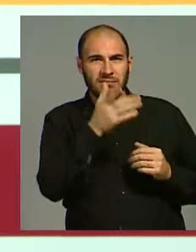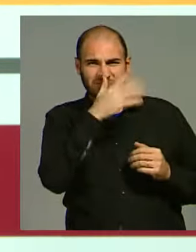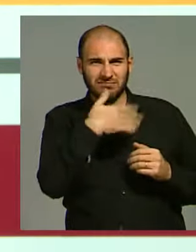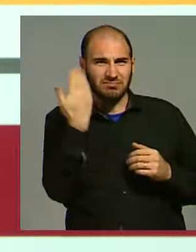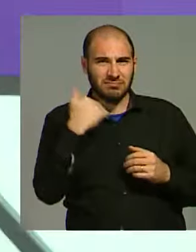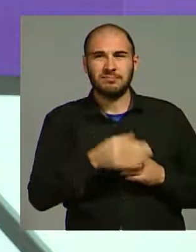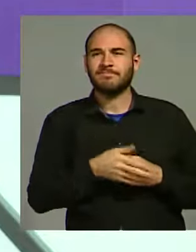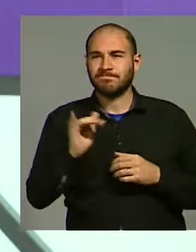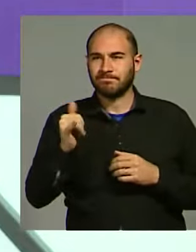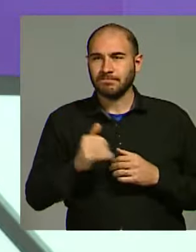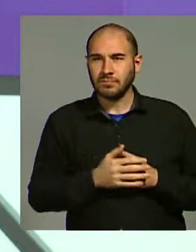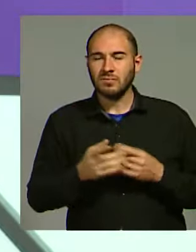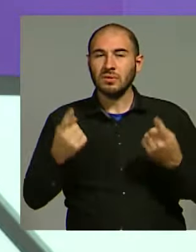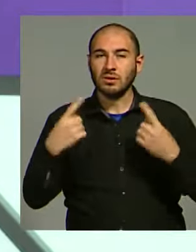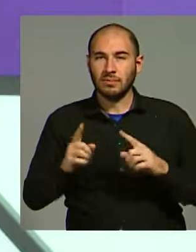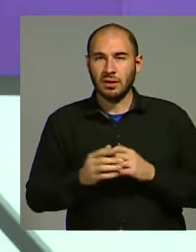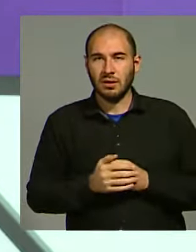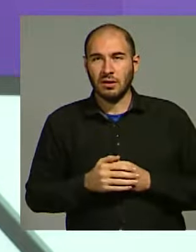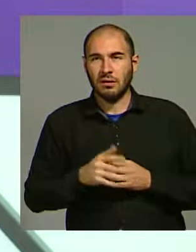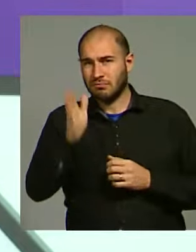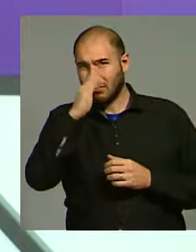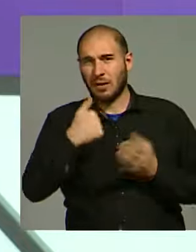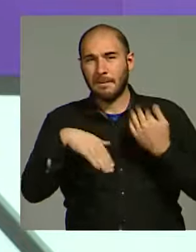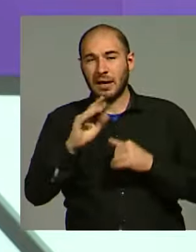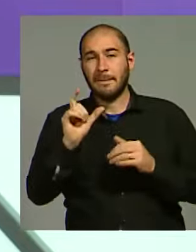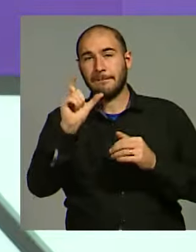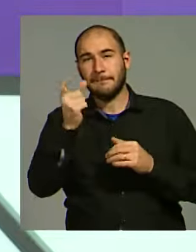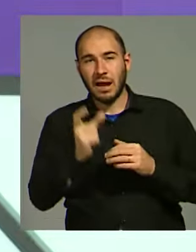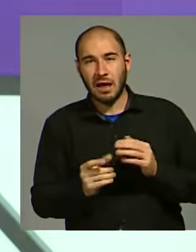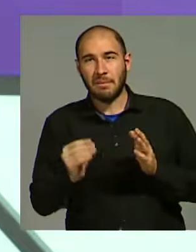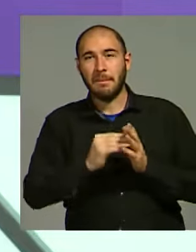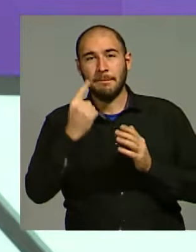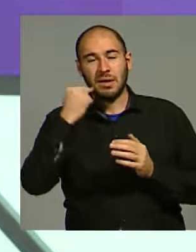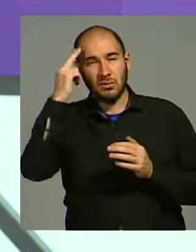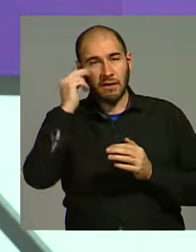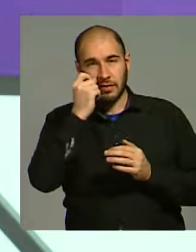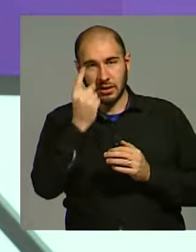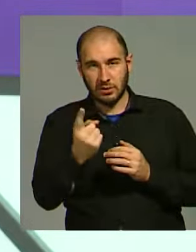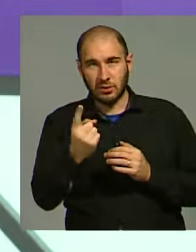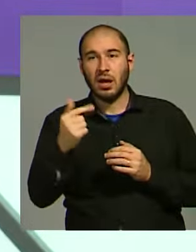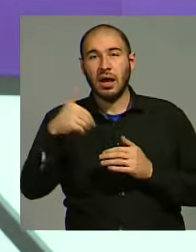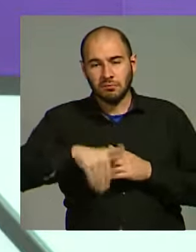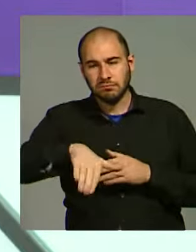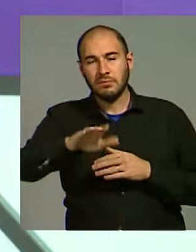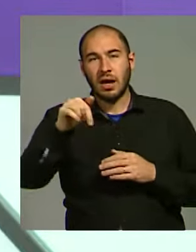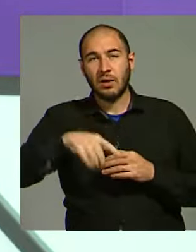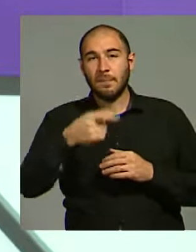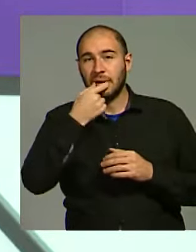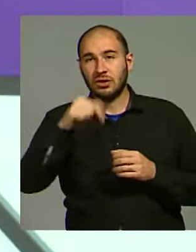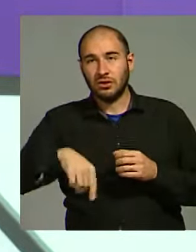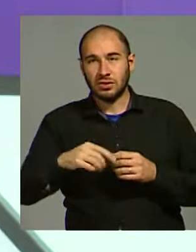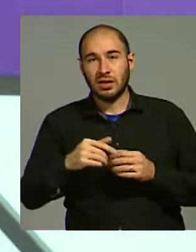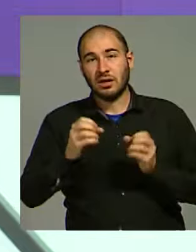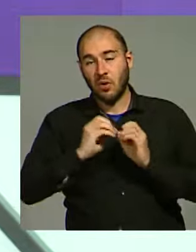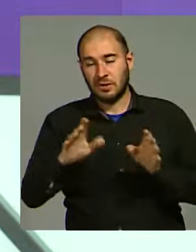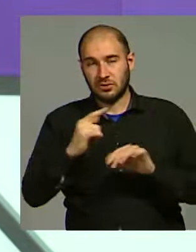¿no? Exactamente, pero lo que es más arcaico es que esos términos se establecieron en 1921 y aún hoy la provincia de Mendoza no lo